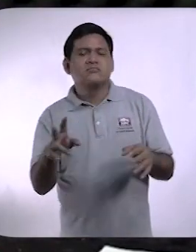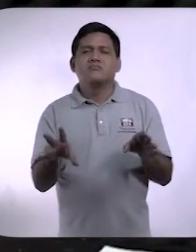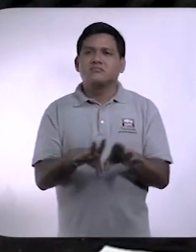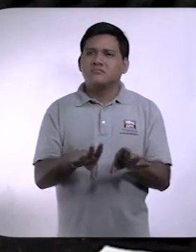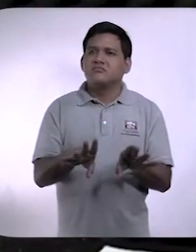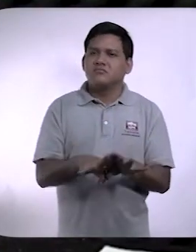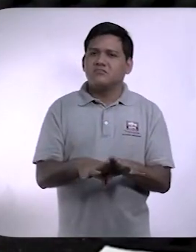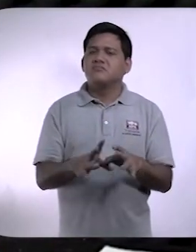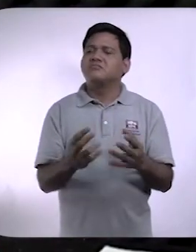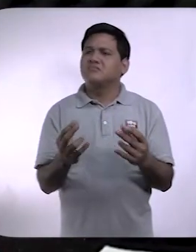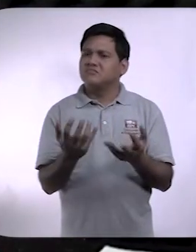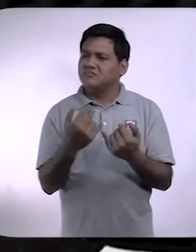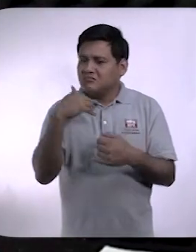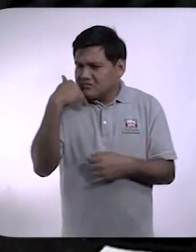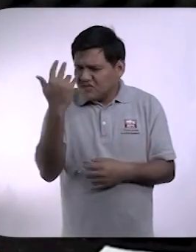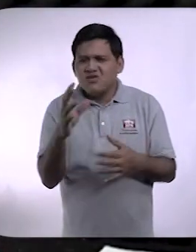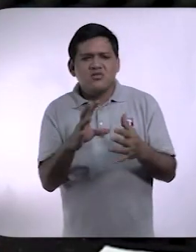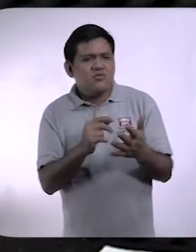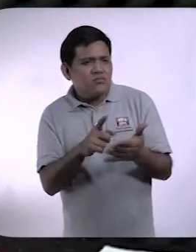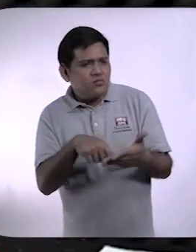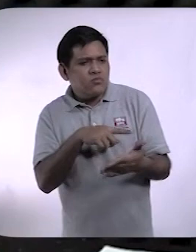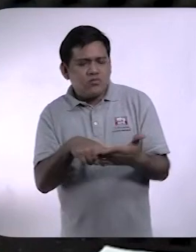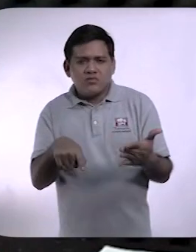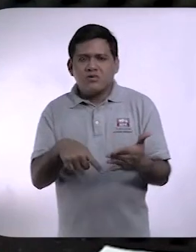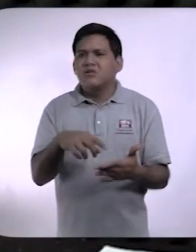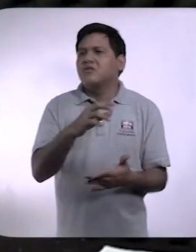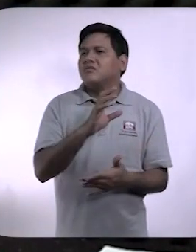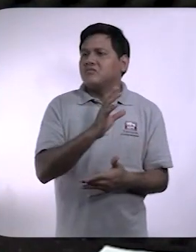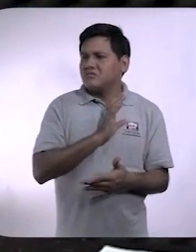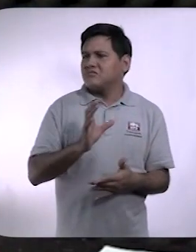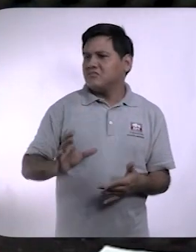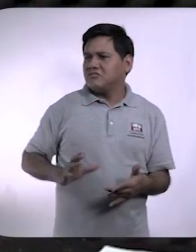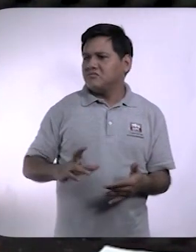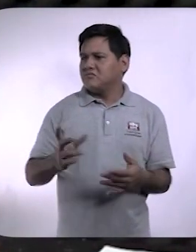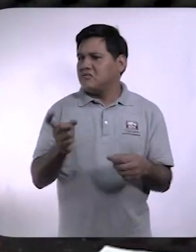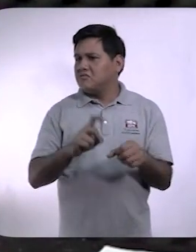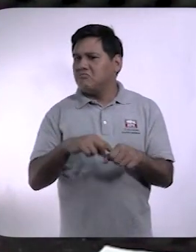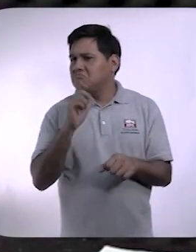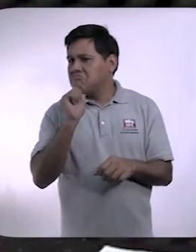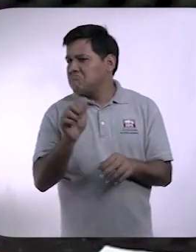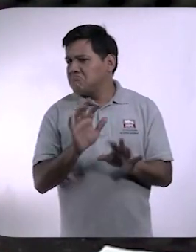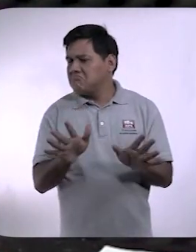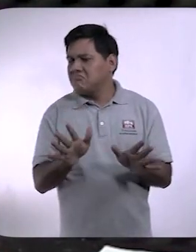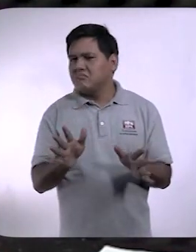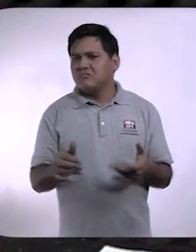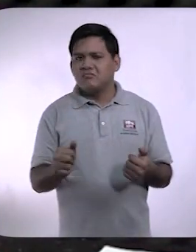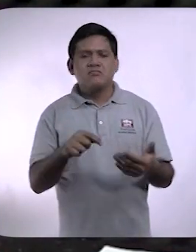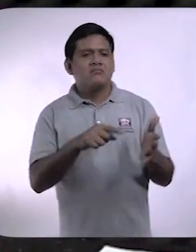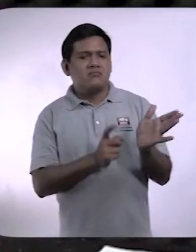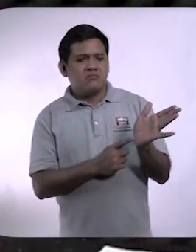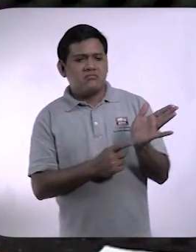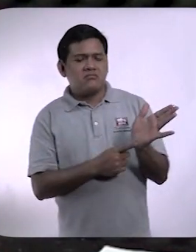si quieren votar, obviamente, por una candidatura no registrada, en esta parte de abajo, ahí dice, si desea votar